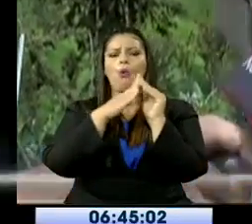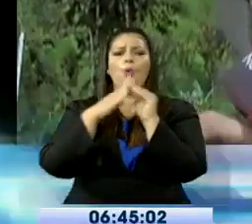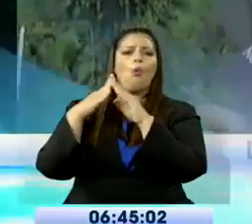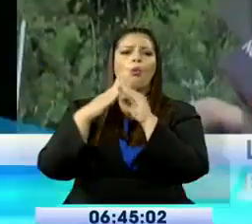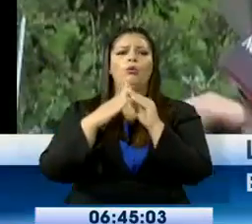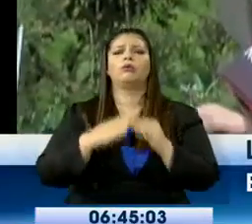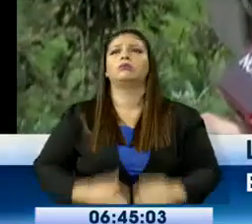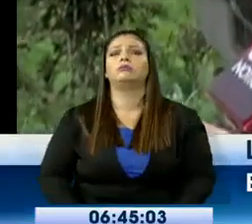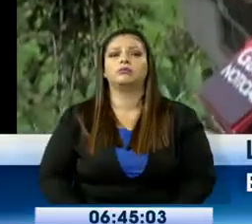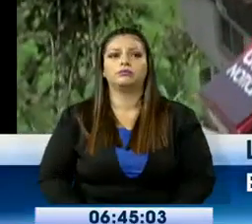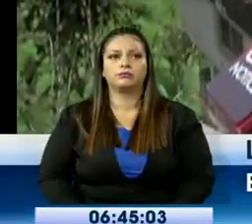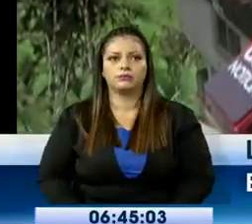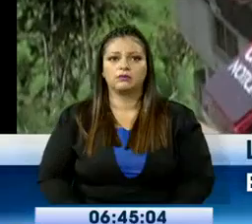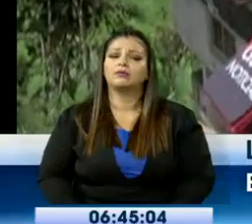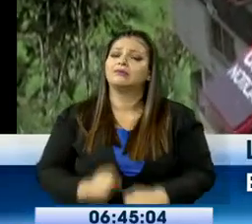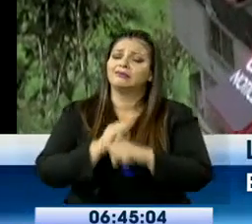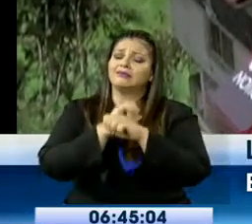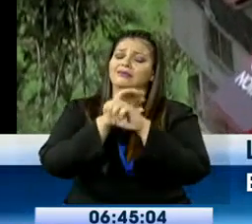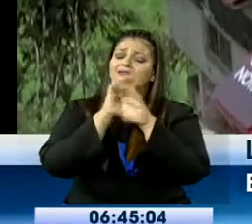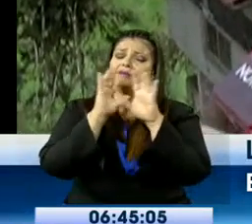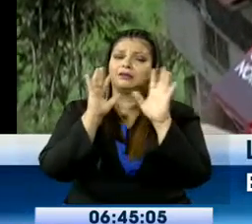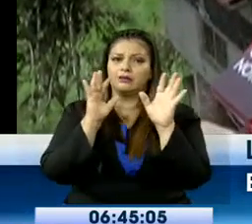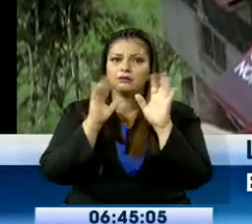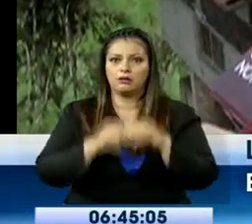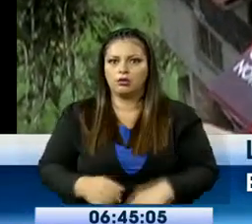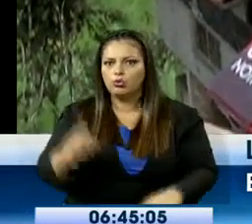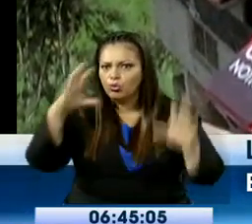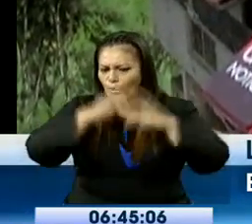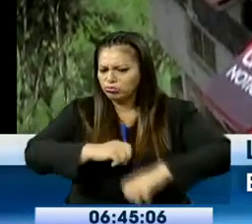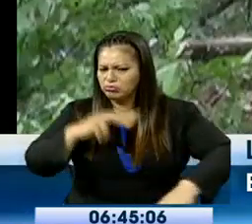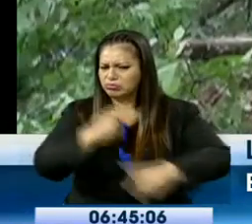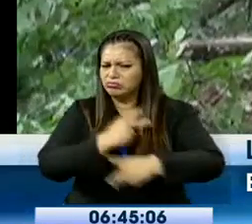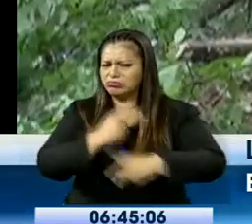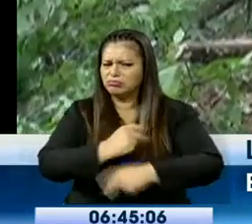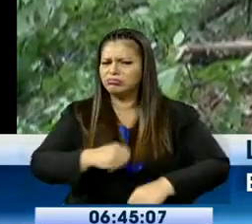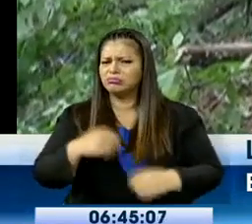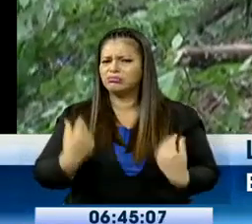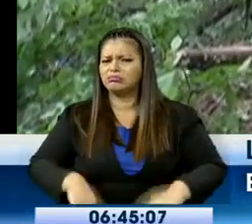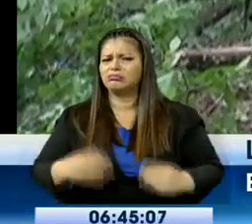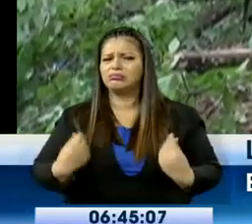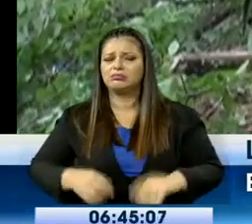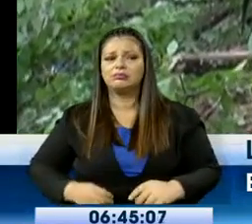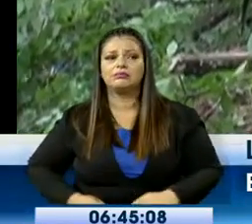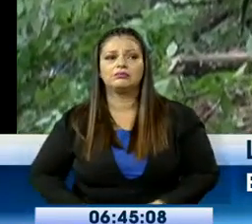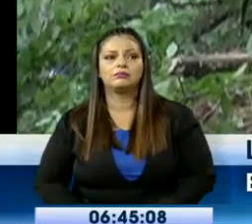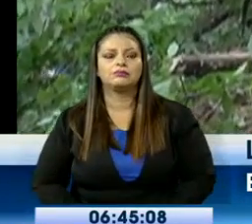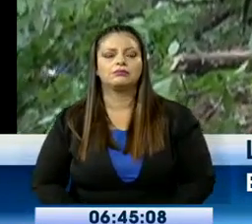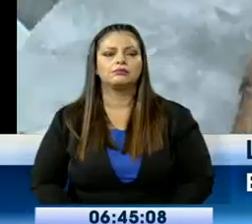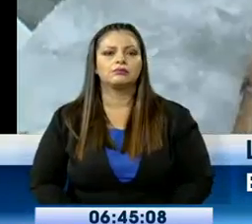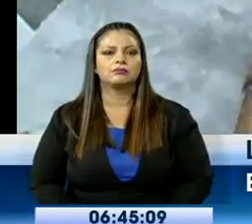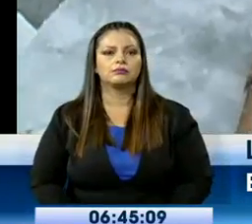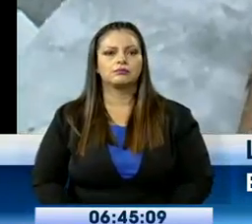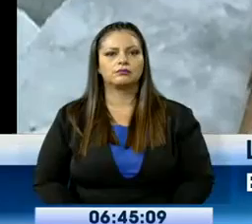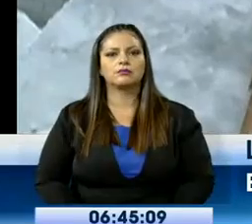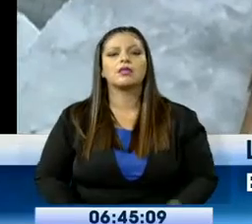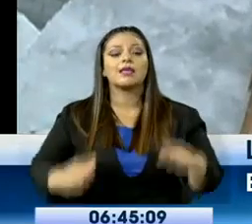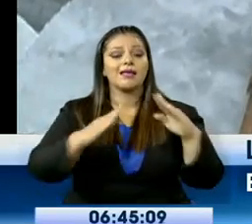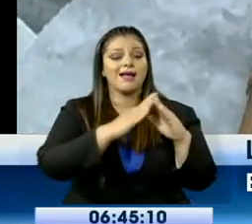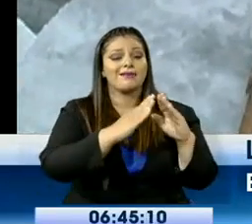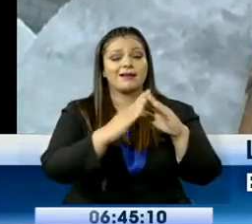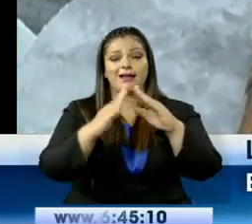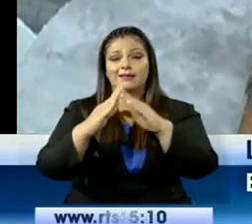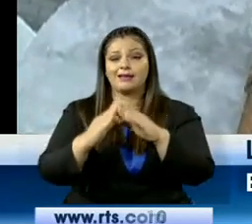Y hubiera sido de noche, Madre Santísima, y perecían todos, ¿no? Asimismo, más de 10 casas, ubicadas en diferentes